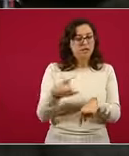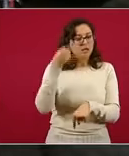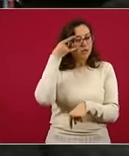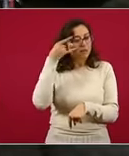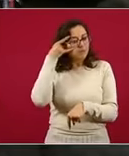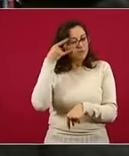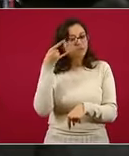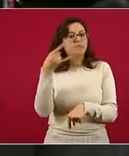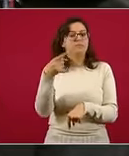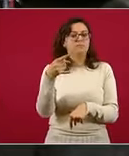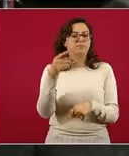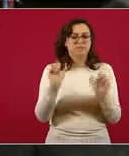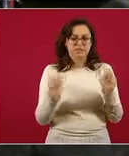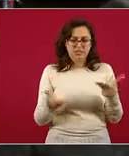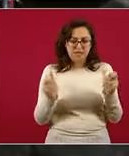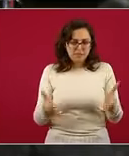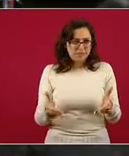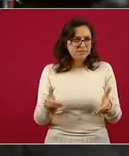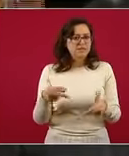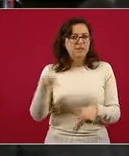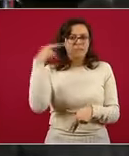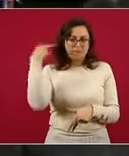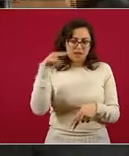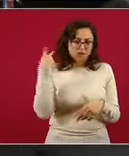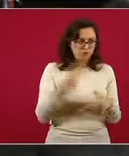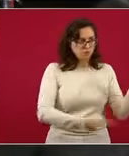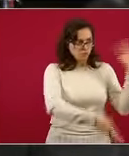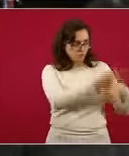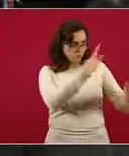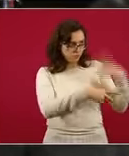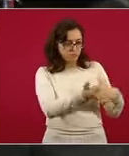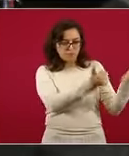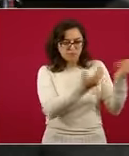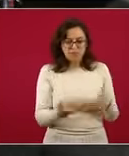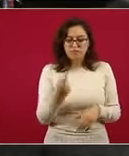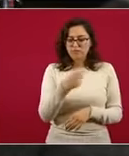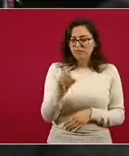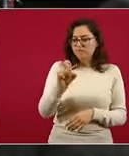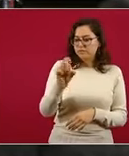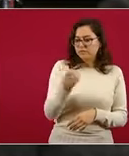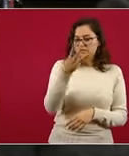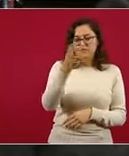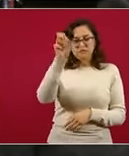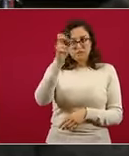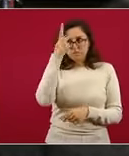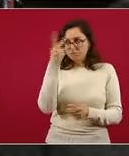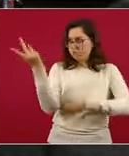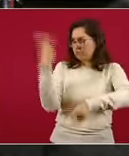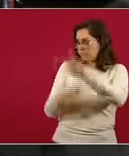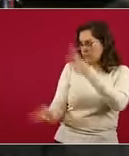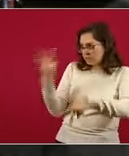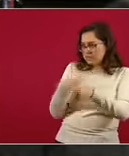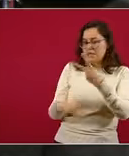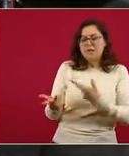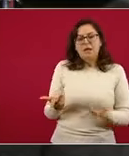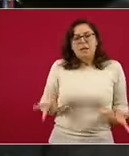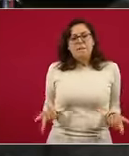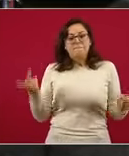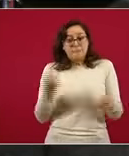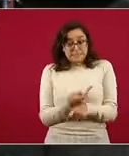y de Chiapas, Veracruz, recreo, ¿no? Y que después iban a venir otros 133 de San Luis Potosí. Entonces, no sé si se están haciendo, si se